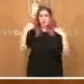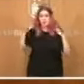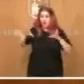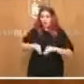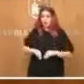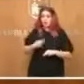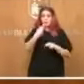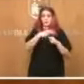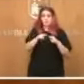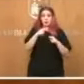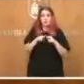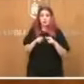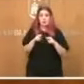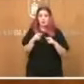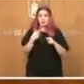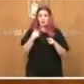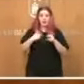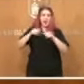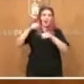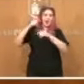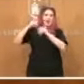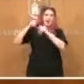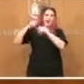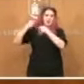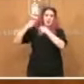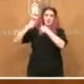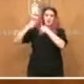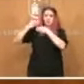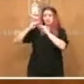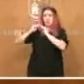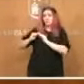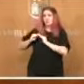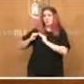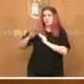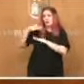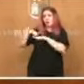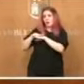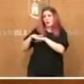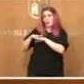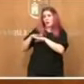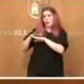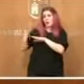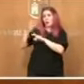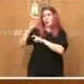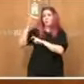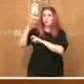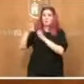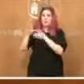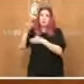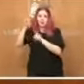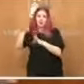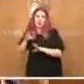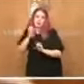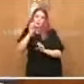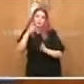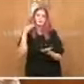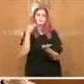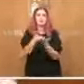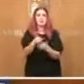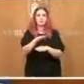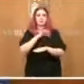responsabilidades políticas de una obra hecha hace años por otro gobierno, aunque del mismo partido. Pero sí pedimos,